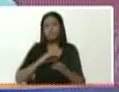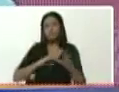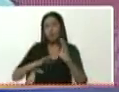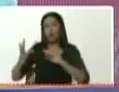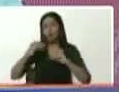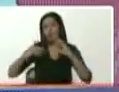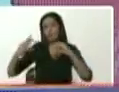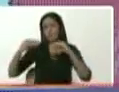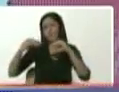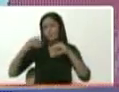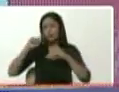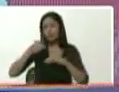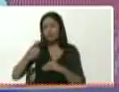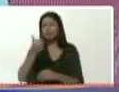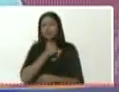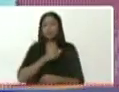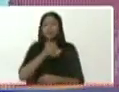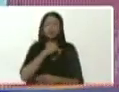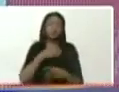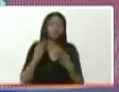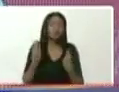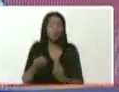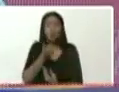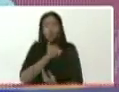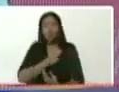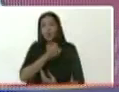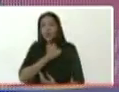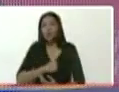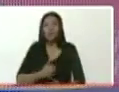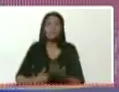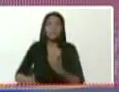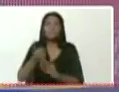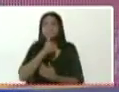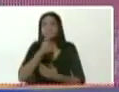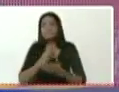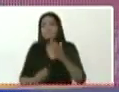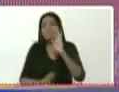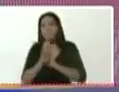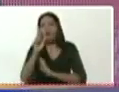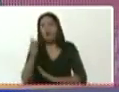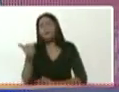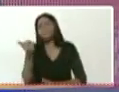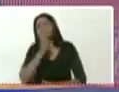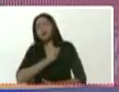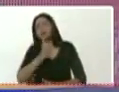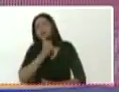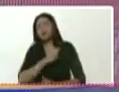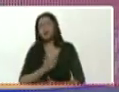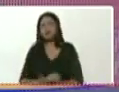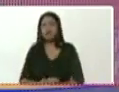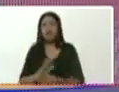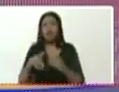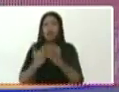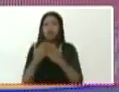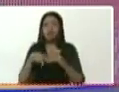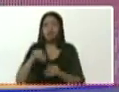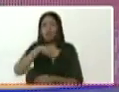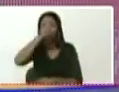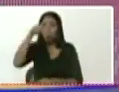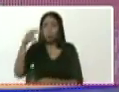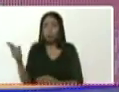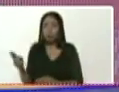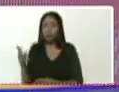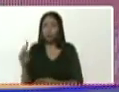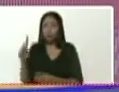conversaciones, paciencia, paciencia y más paciencia, hasta que en Noruega se dieron